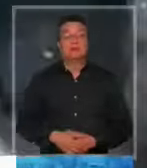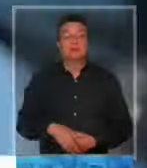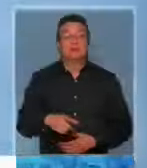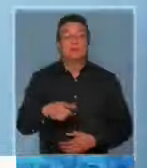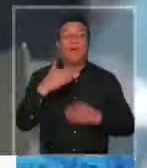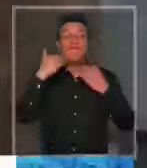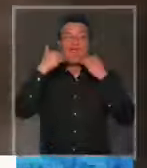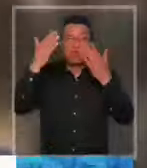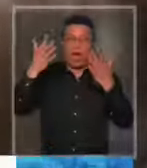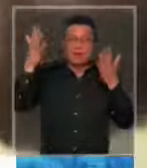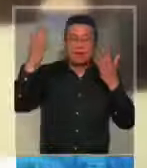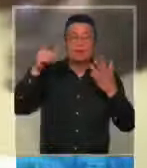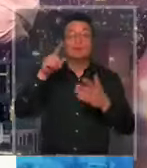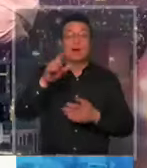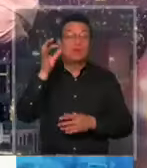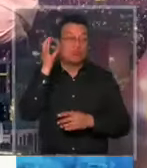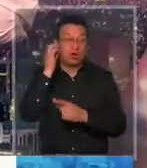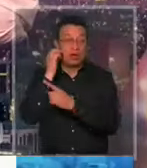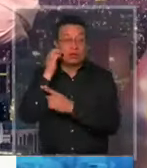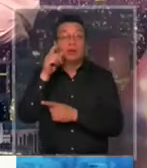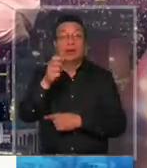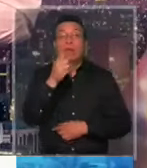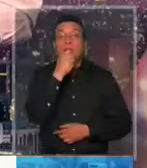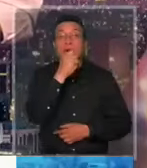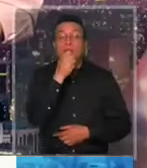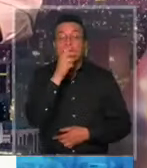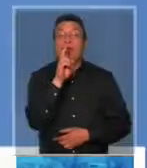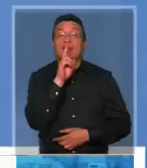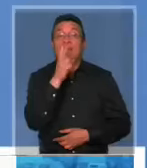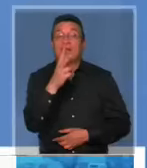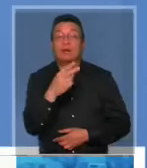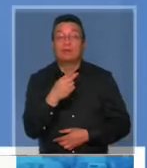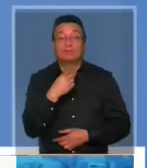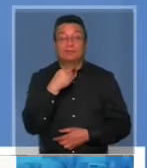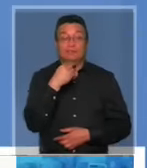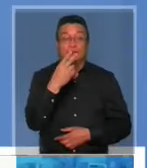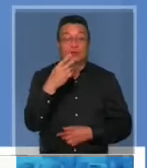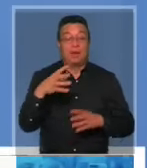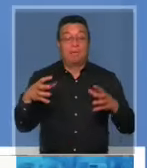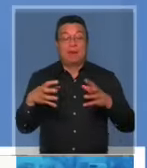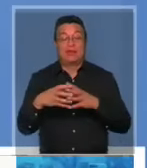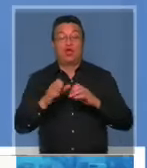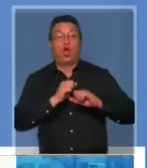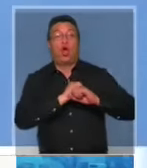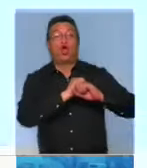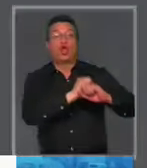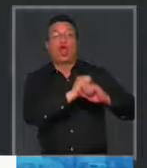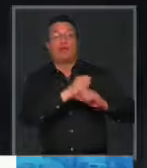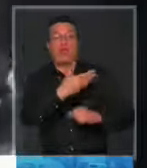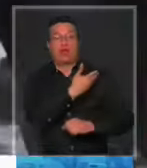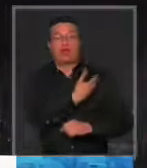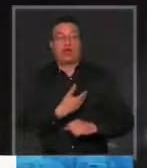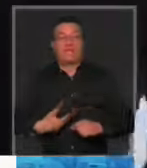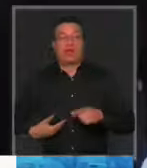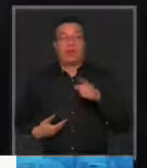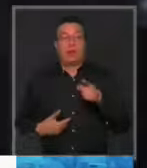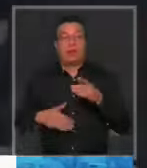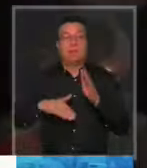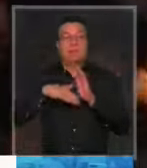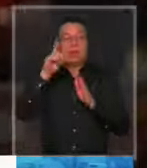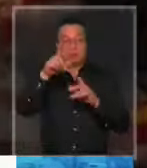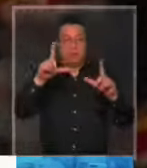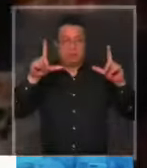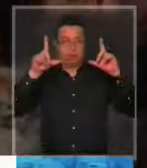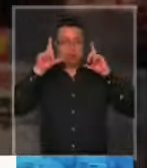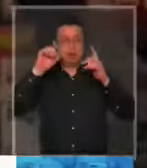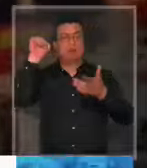Ella es Ahn Gi-ryong, conductora de televisión y vocera del principal partido opositor al gobierno. Hoy ella es un símbolo